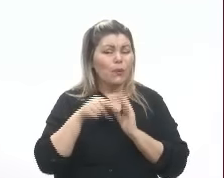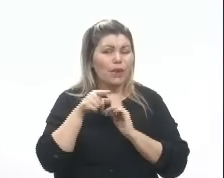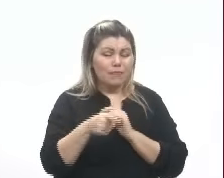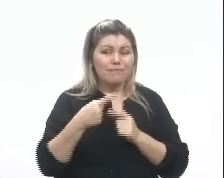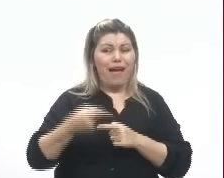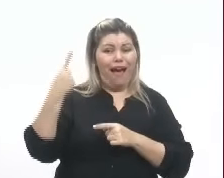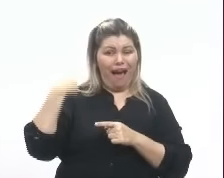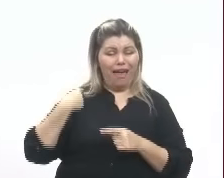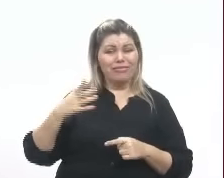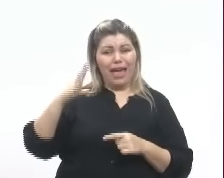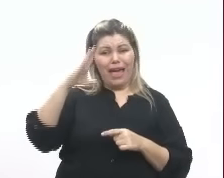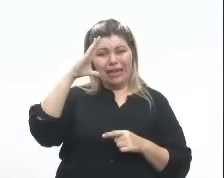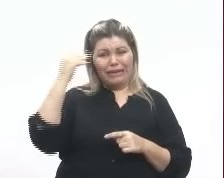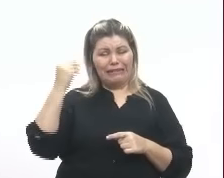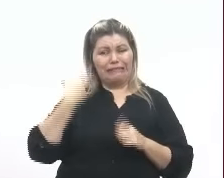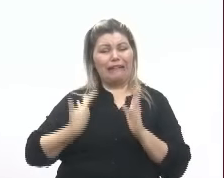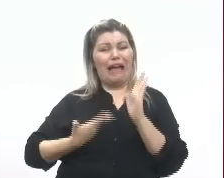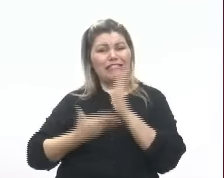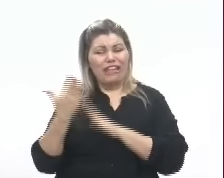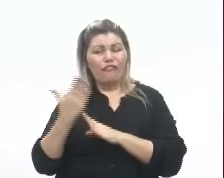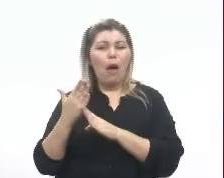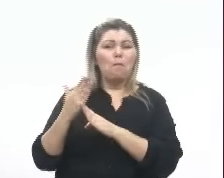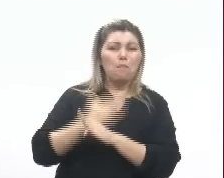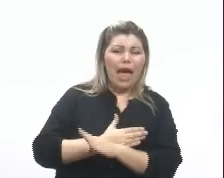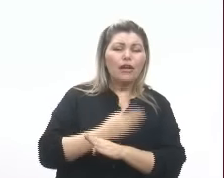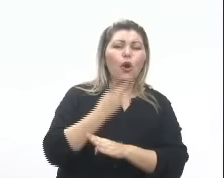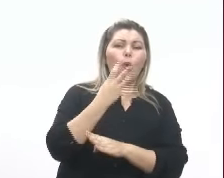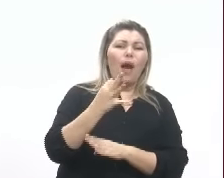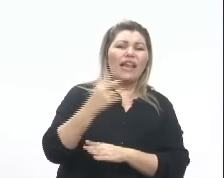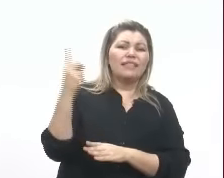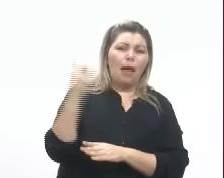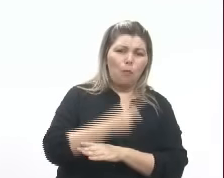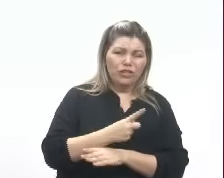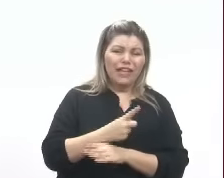Cristina, menos del 40% relación de deuda-PBI.